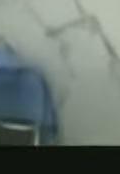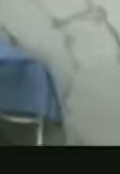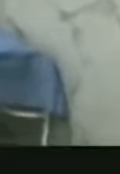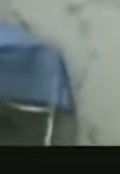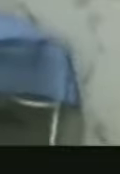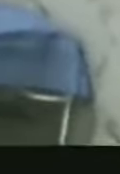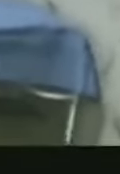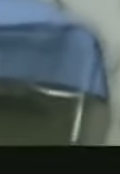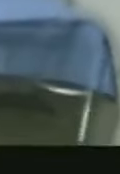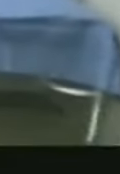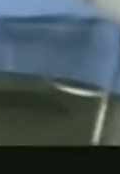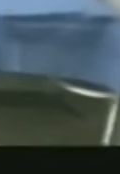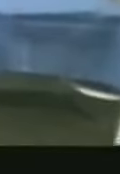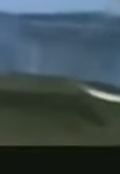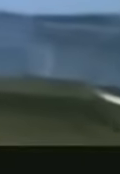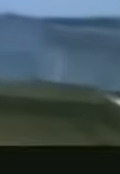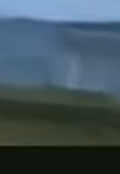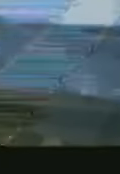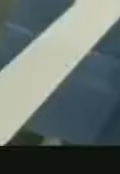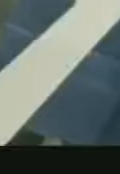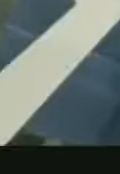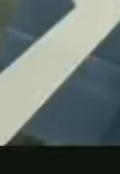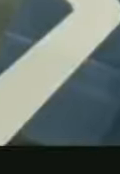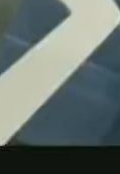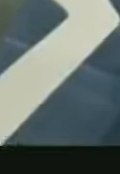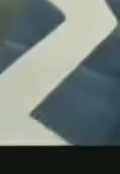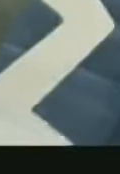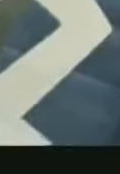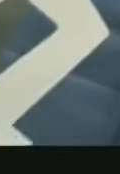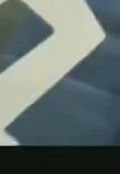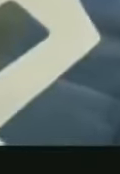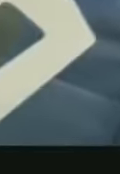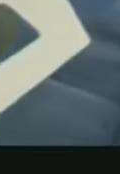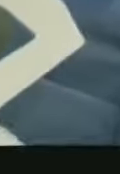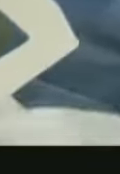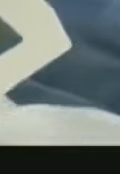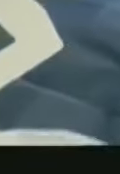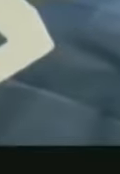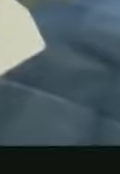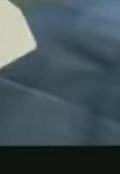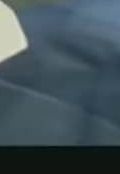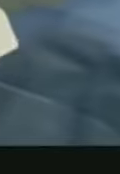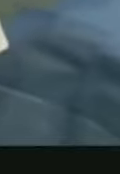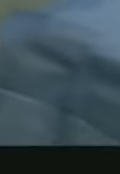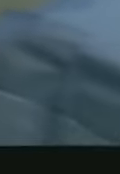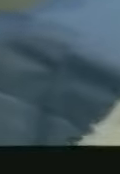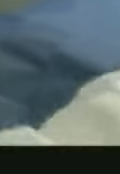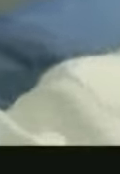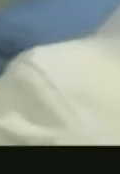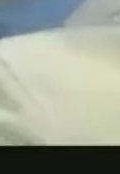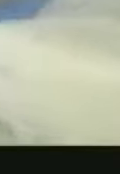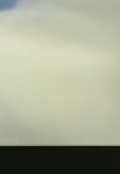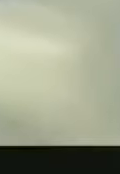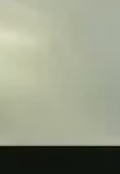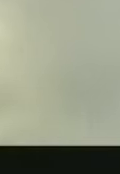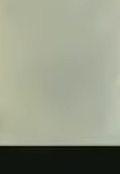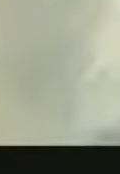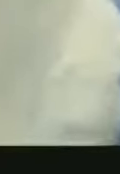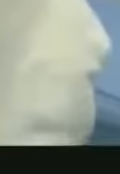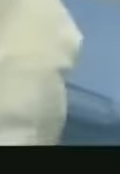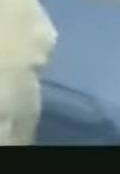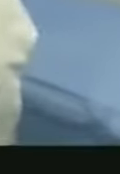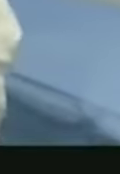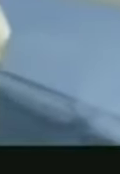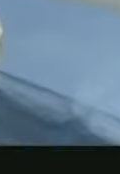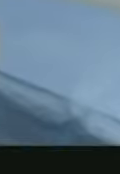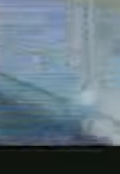también de rehabilitación Dr alán delfín en el municipio Valera de la entidad las obras no se detienen para el pueblo venezolano y